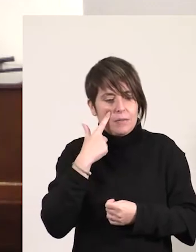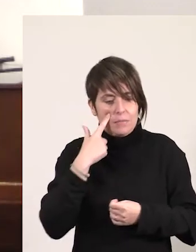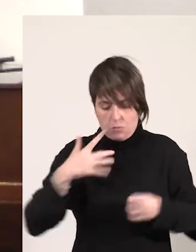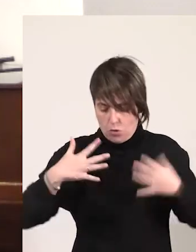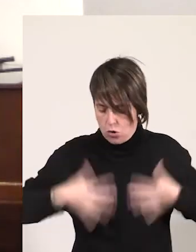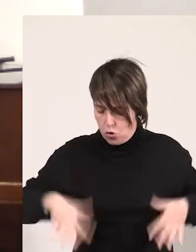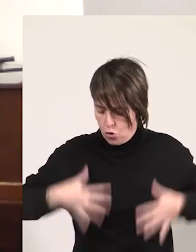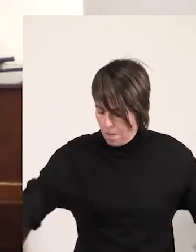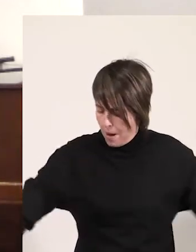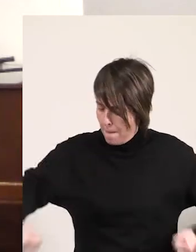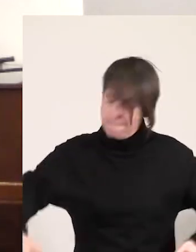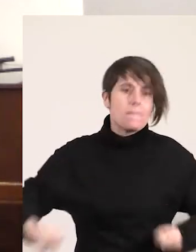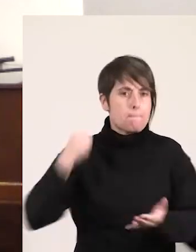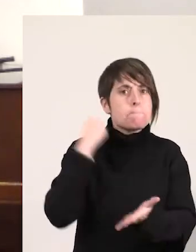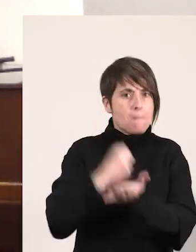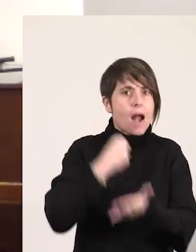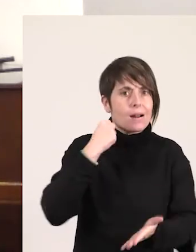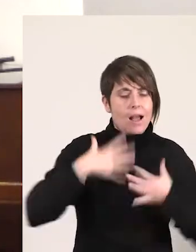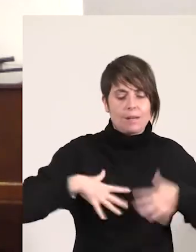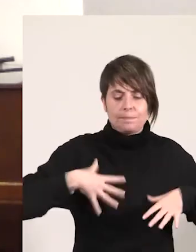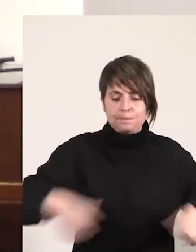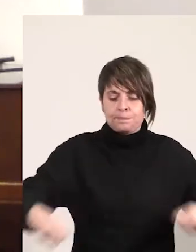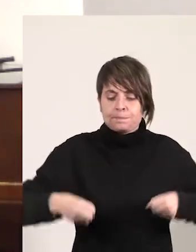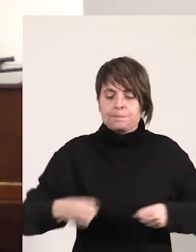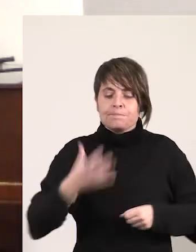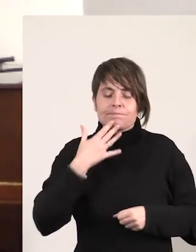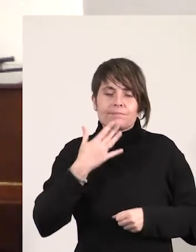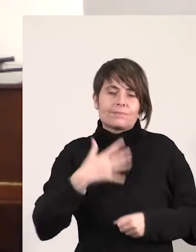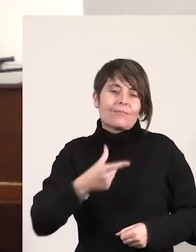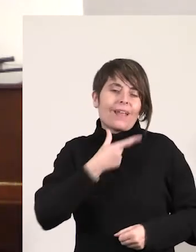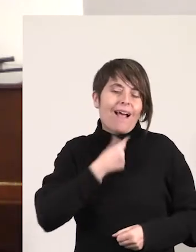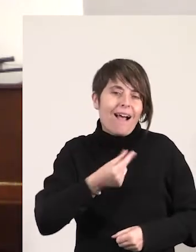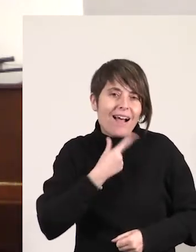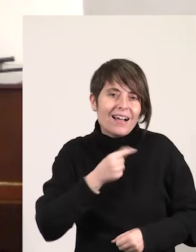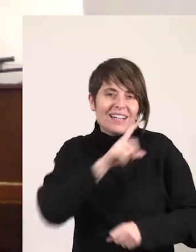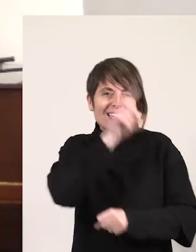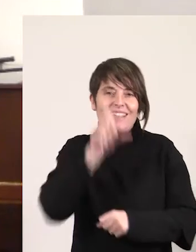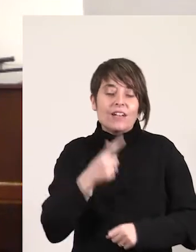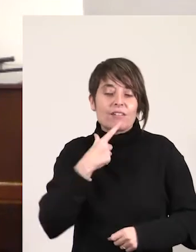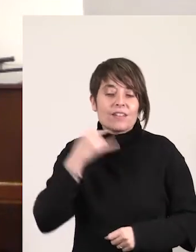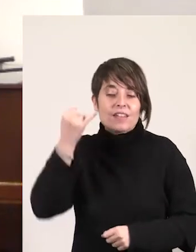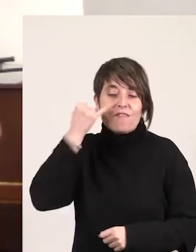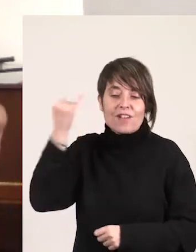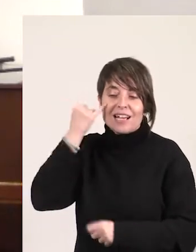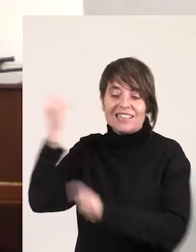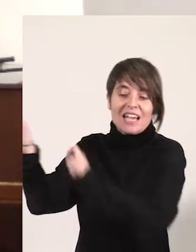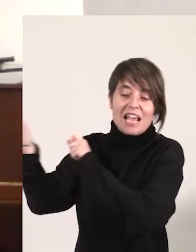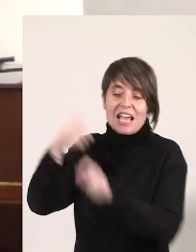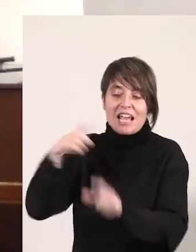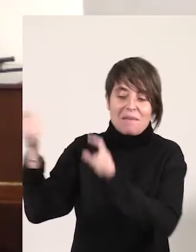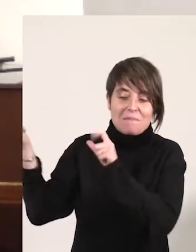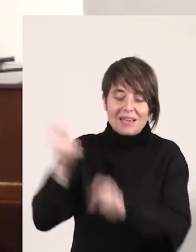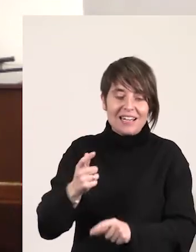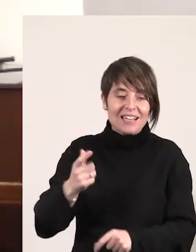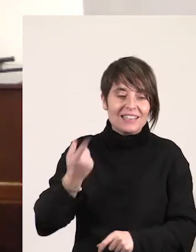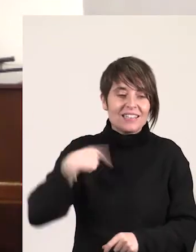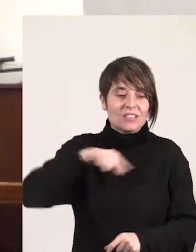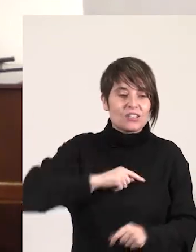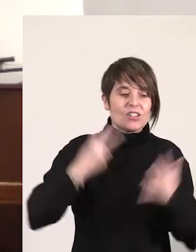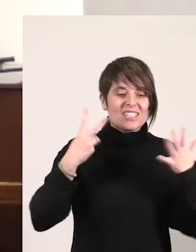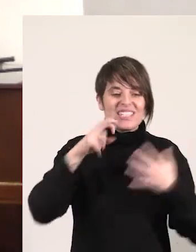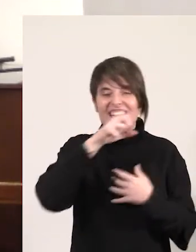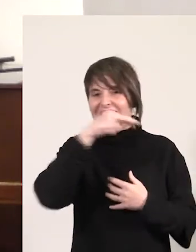de Italia rodeados de bolsas de ropa de marca, ¿no? Entonces, un cómico italiano puso algo así en Twitter como, fíjate